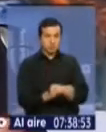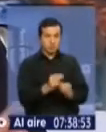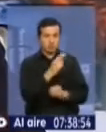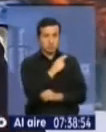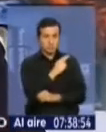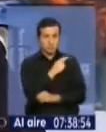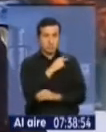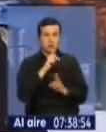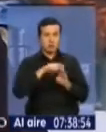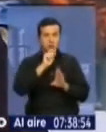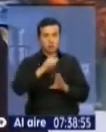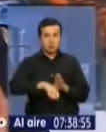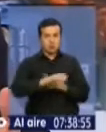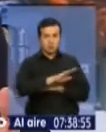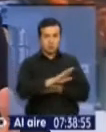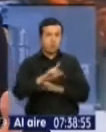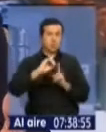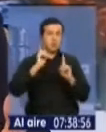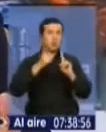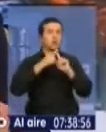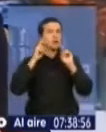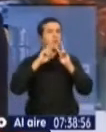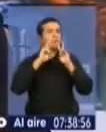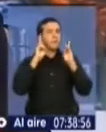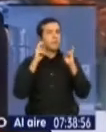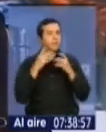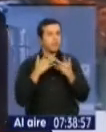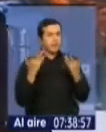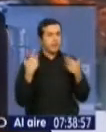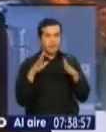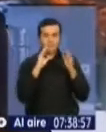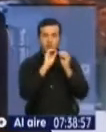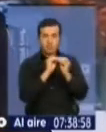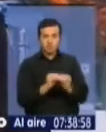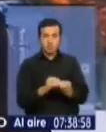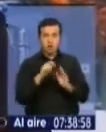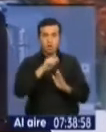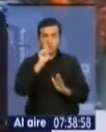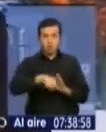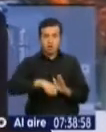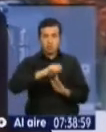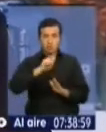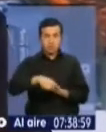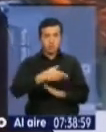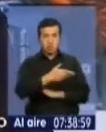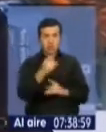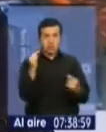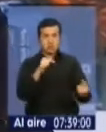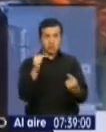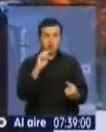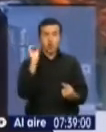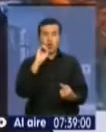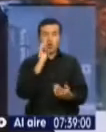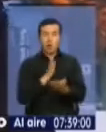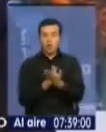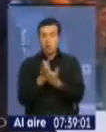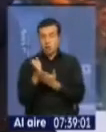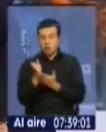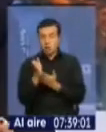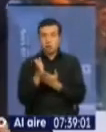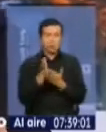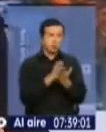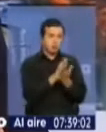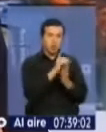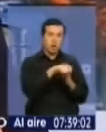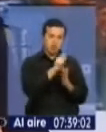académica, en lo jurídico. Una tiene que ver, ¿estamos formando solamente abogados para que vayan a litigar o hay alguna especialidad dentro de lo que es